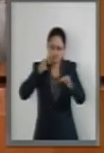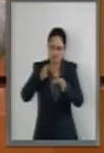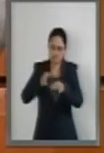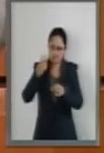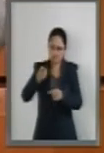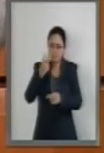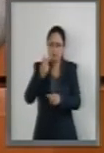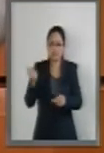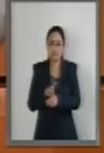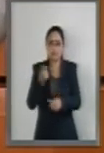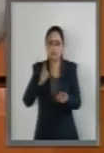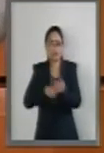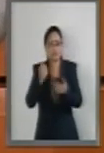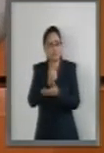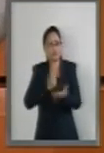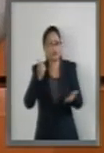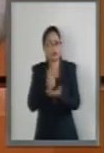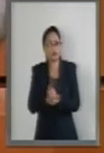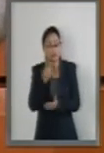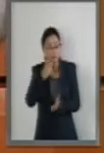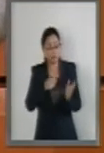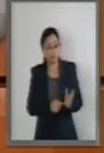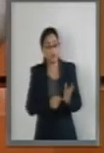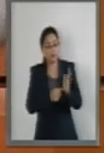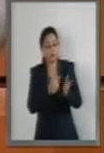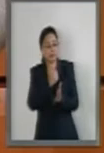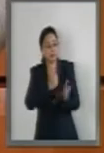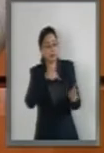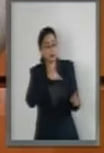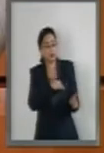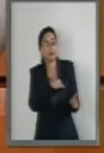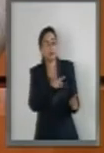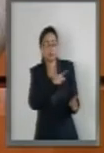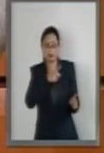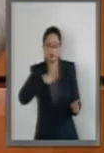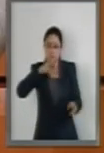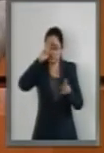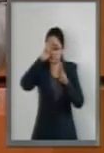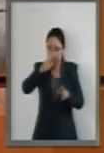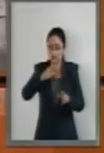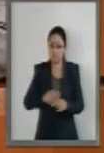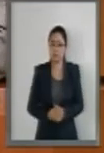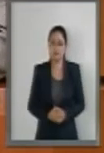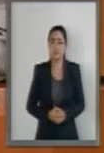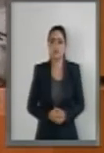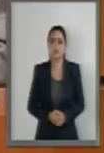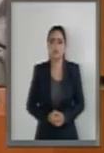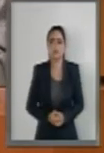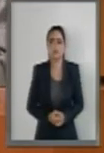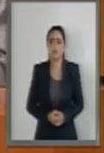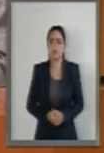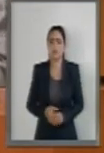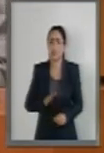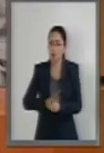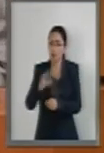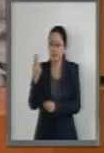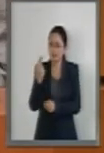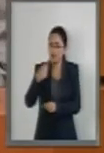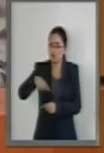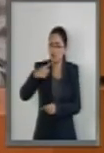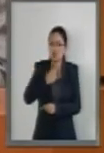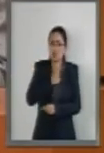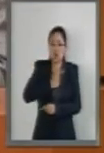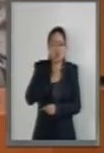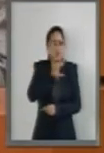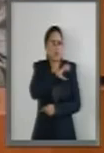nuestras ciudades. Un modelo urbano que respete, decíamos, las necesidades, gustos y